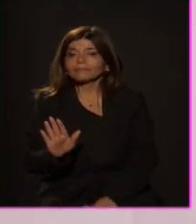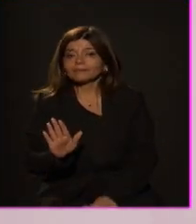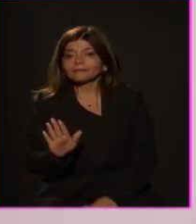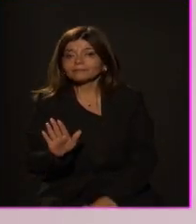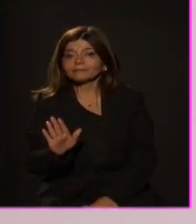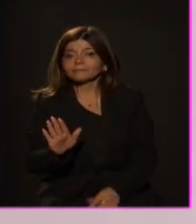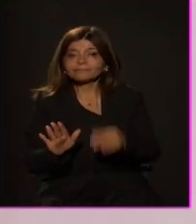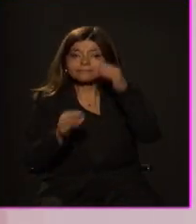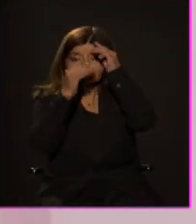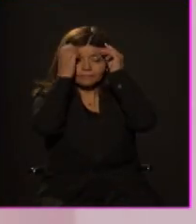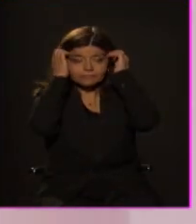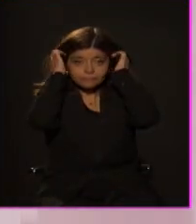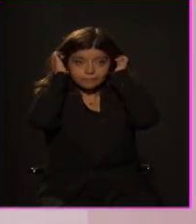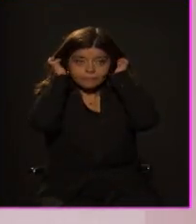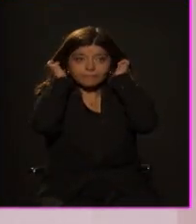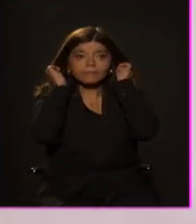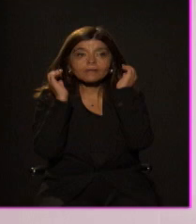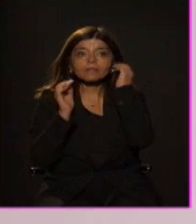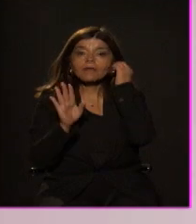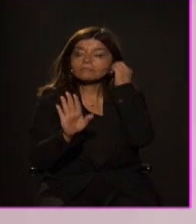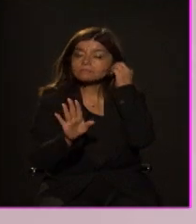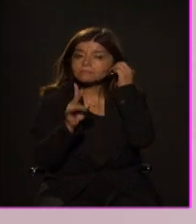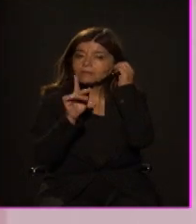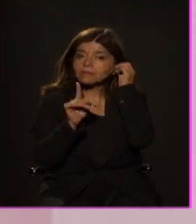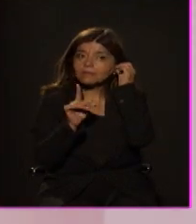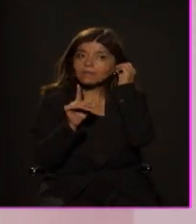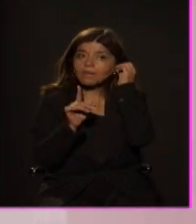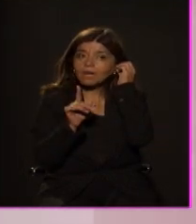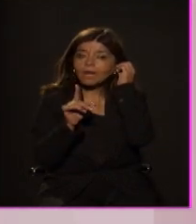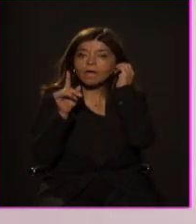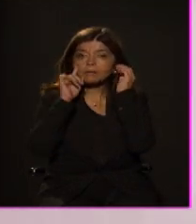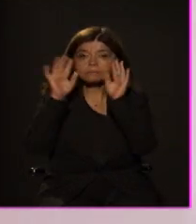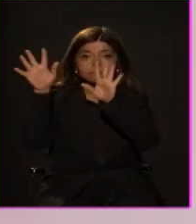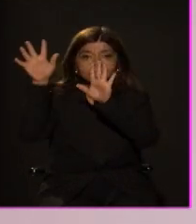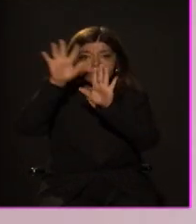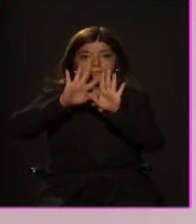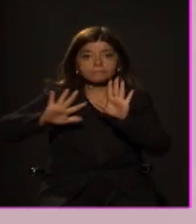Acá se ve una simulación del